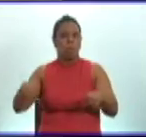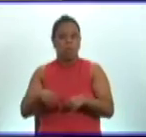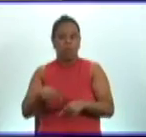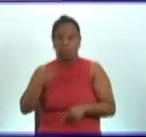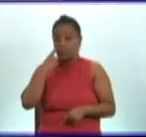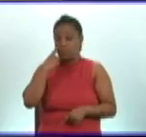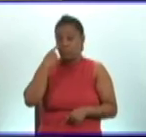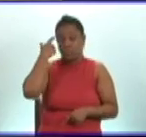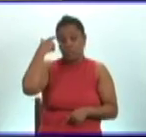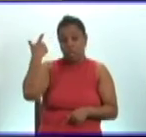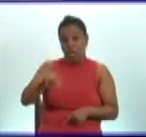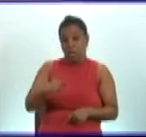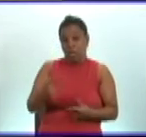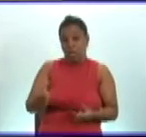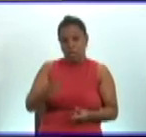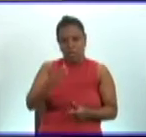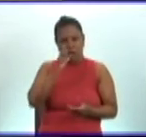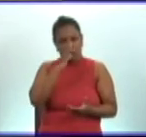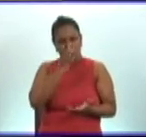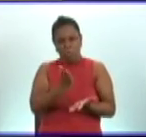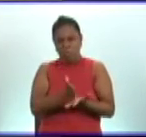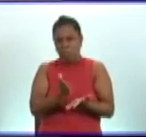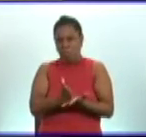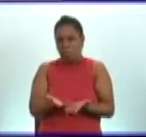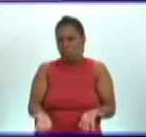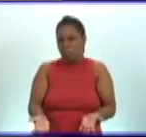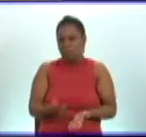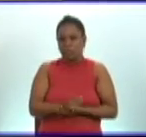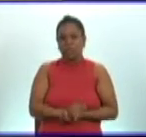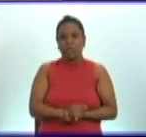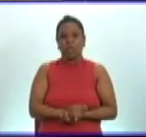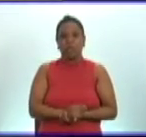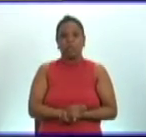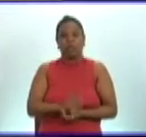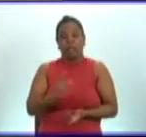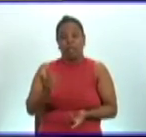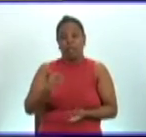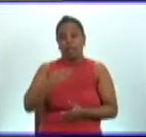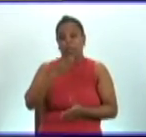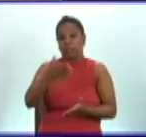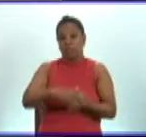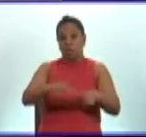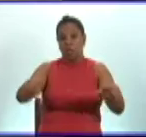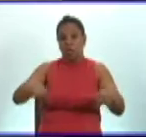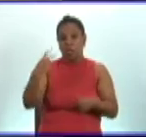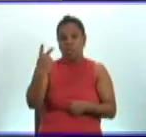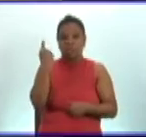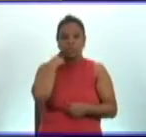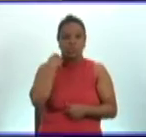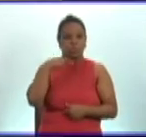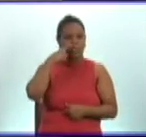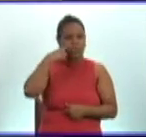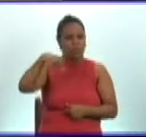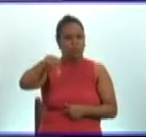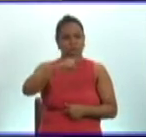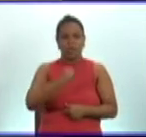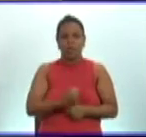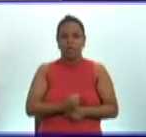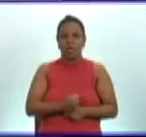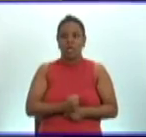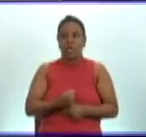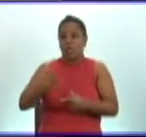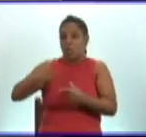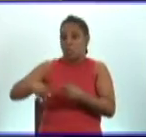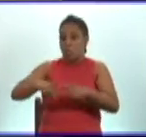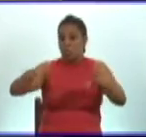entraron en un aula de segundo año. Pero la escena que les muestro a continuación, van a ver las mismas autoridades españolas, ahora en otra aula de